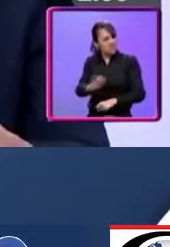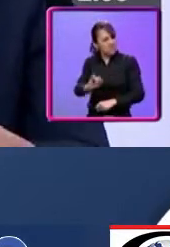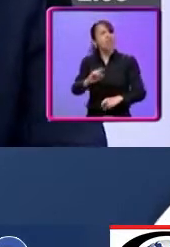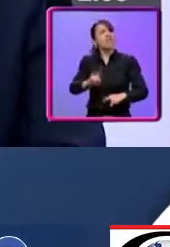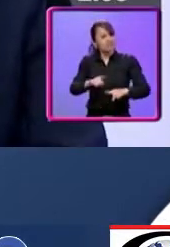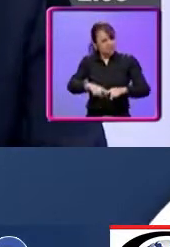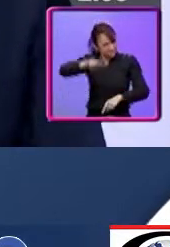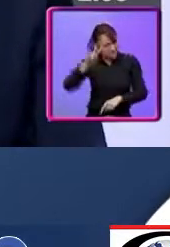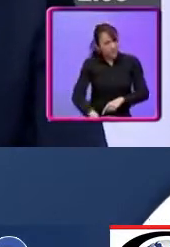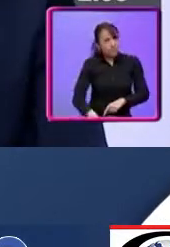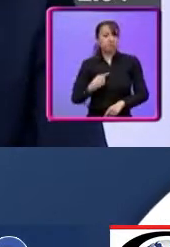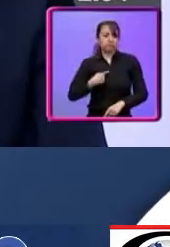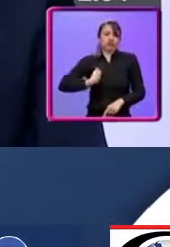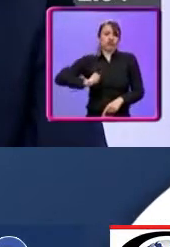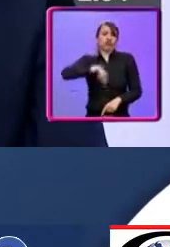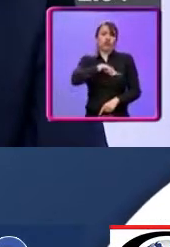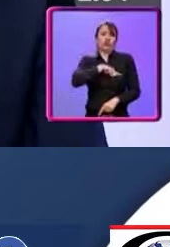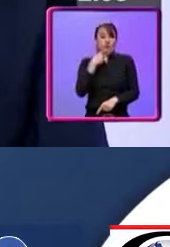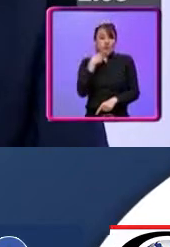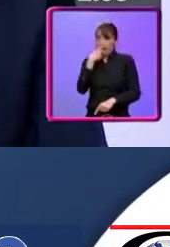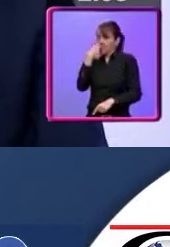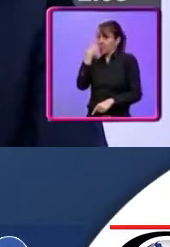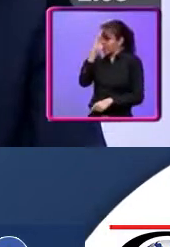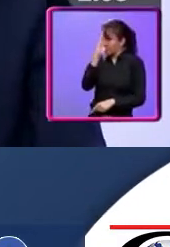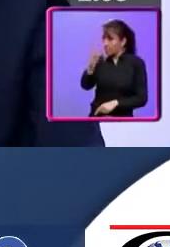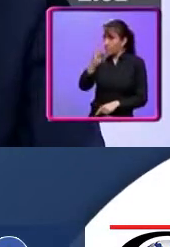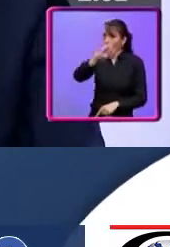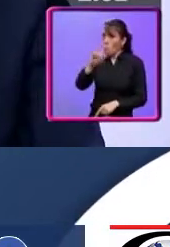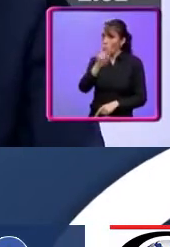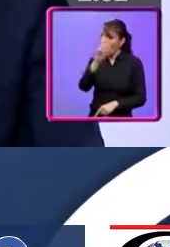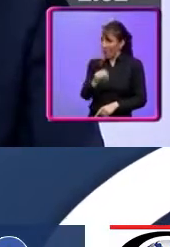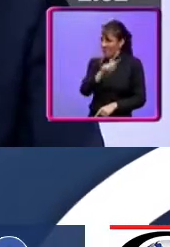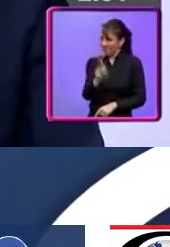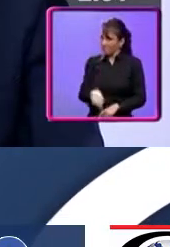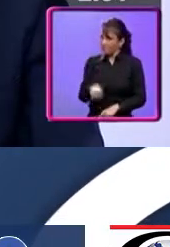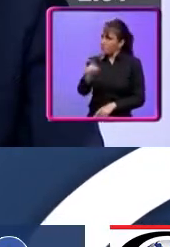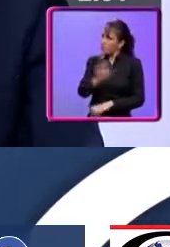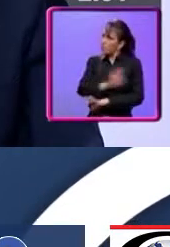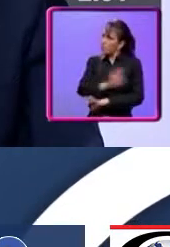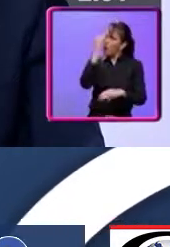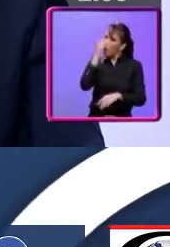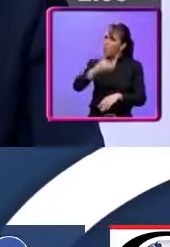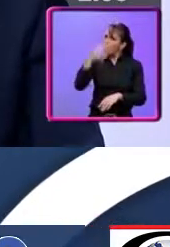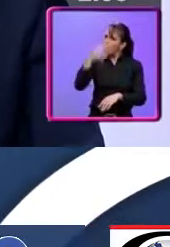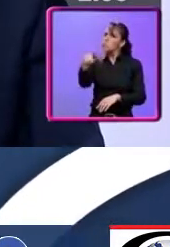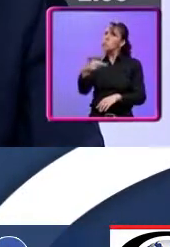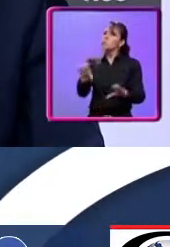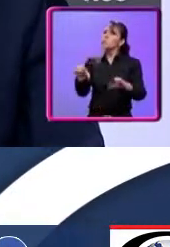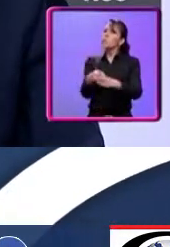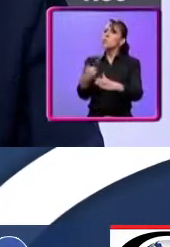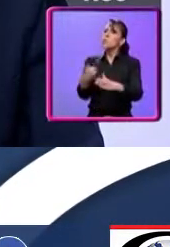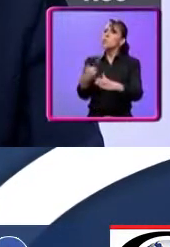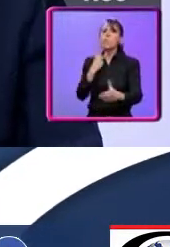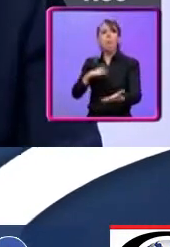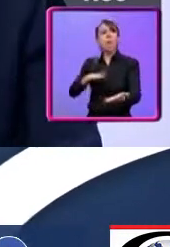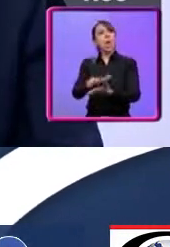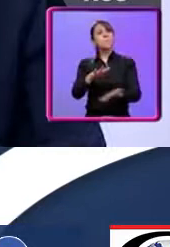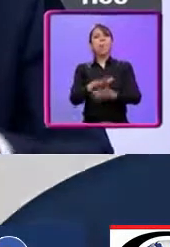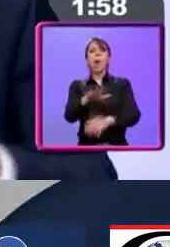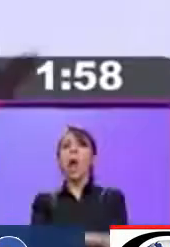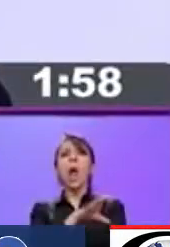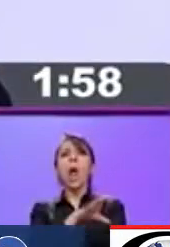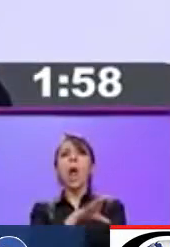que hicieron? Pues mira, hay una diferencia sustancial entre, lo voy a decir con mucho respeto, entre los demás